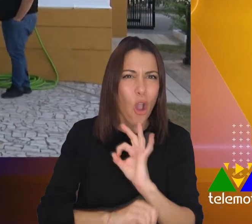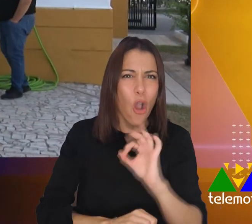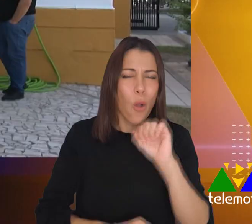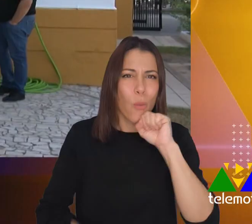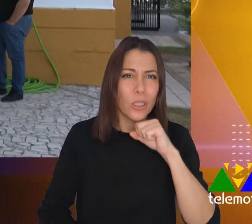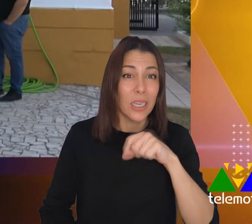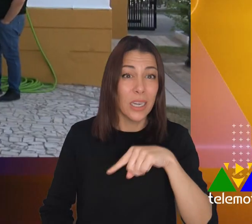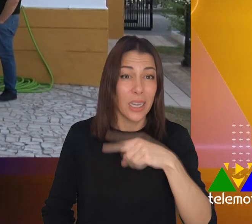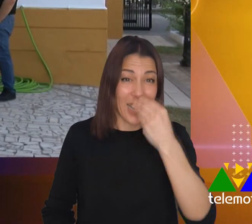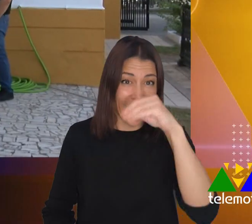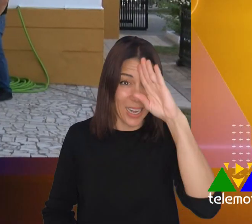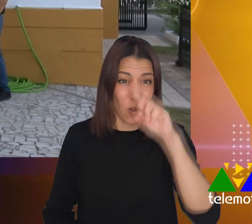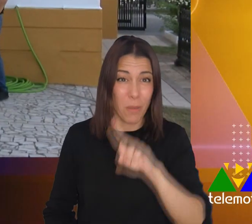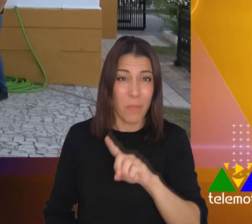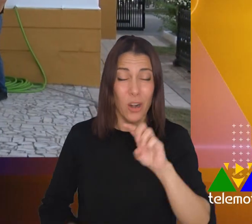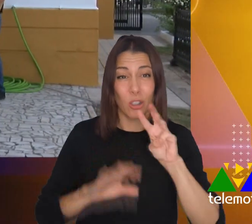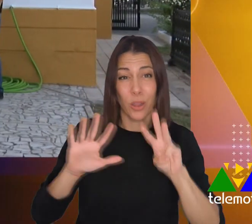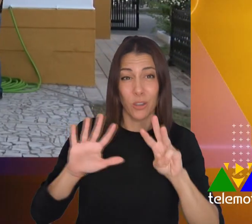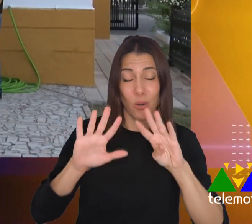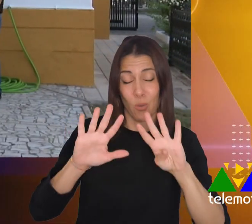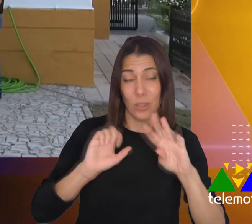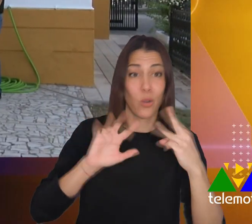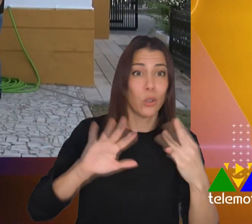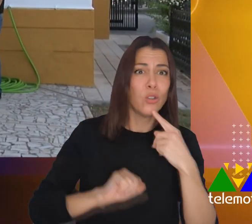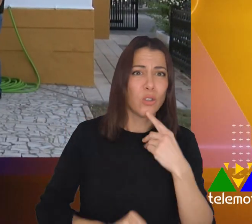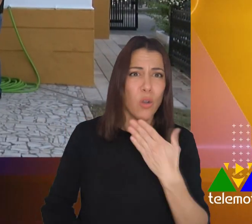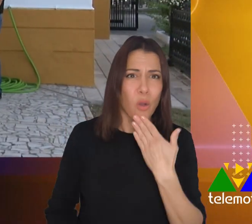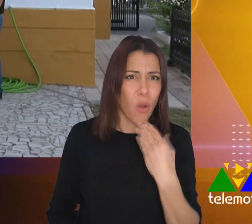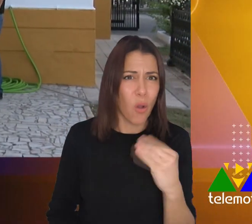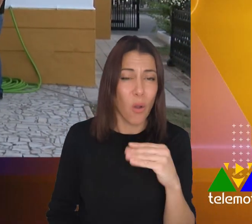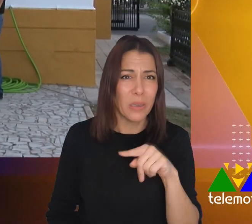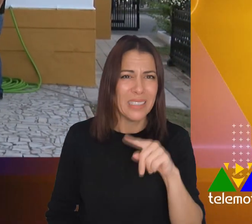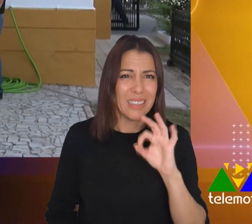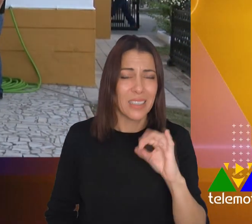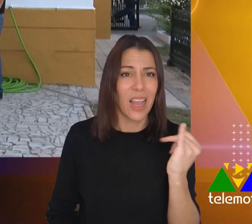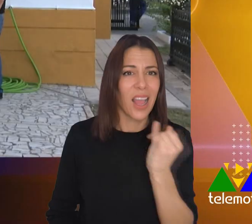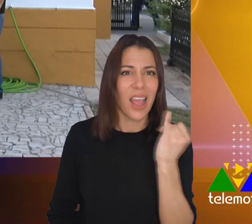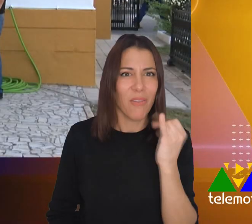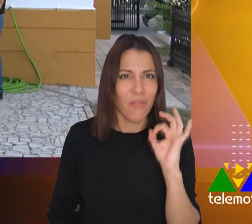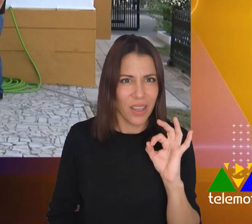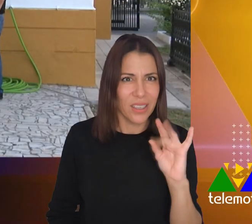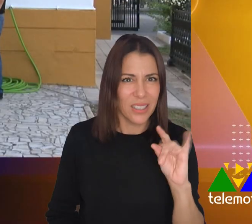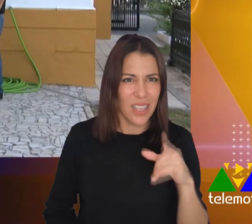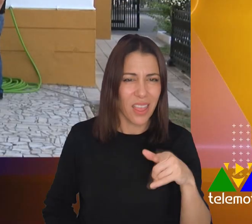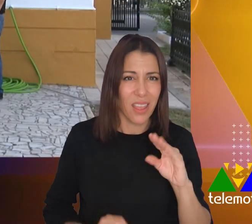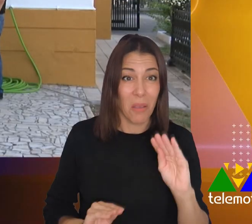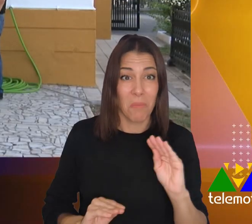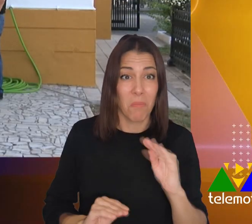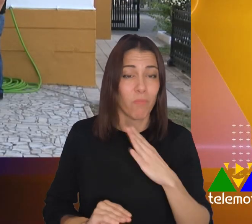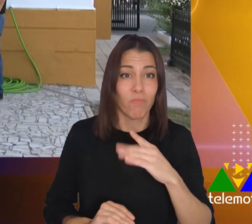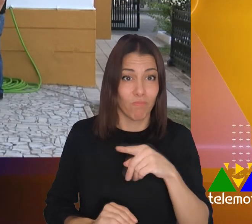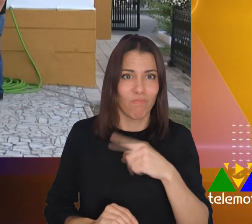de 1898 a los 45 años de edad. Sí. Jefe de telégrafo. El jefe de telégrafo lo mataron, le dieron un tiro.